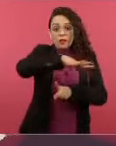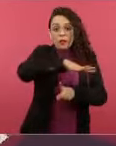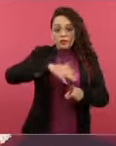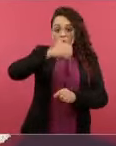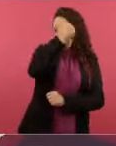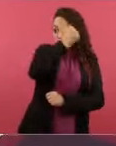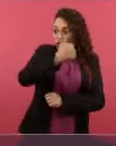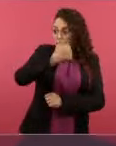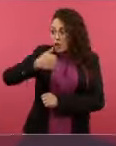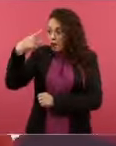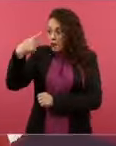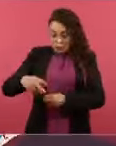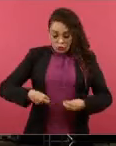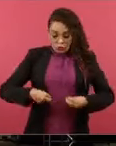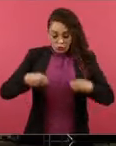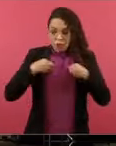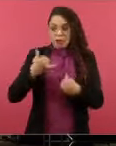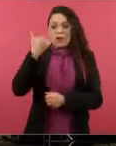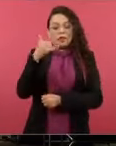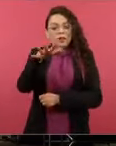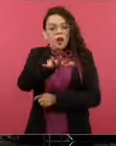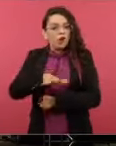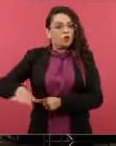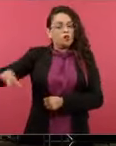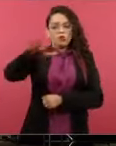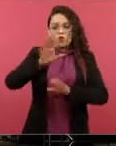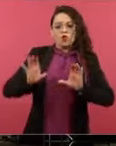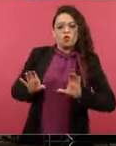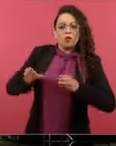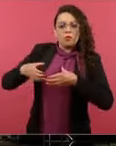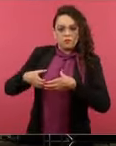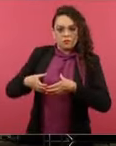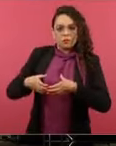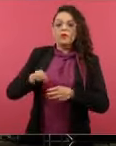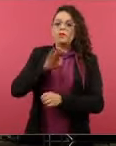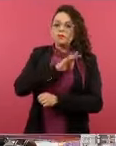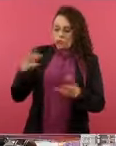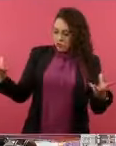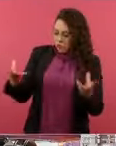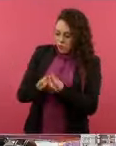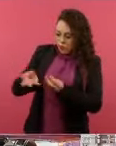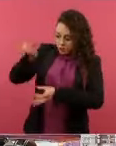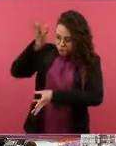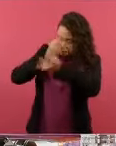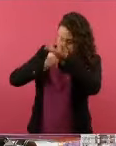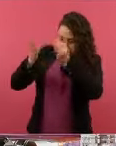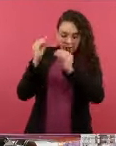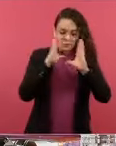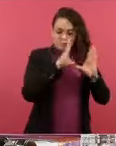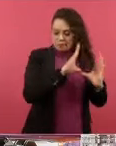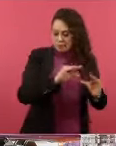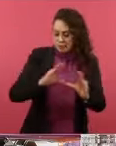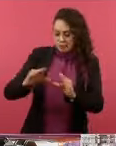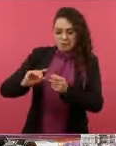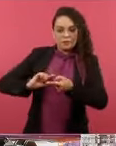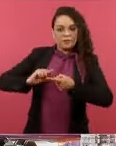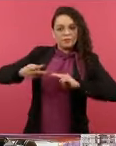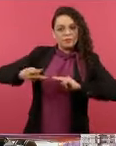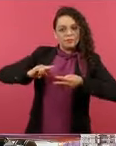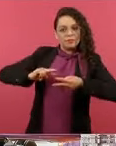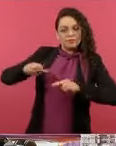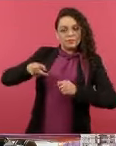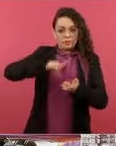lo que estamos viviendo para poder construir el conocimiento. Entonces, nosotros estamos cumpliendo con la responsabilidad